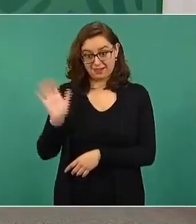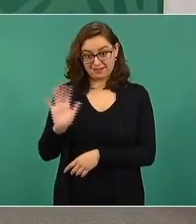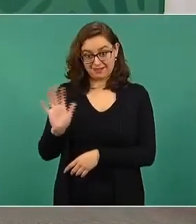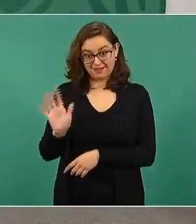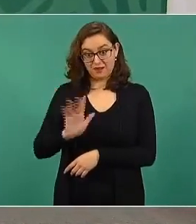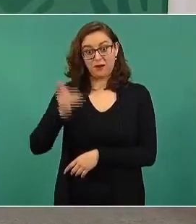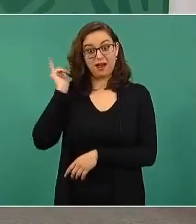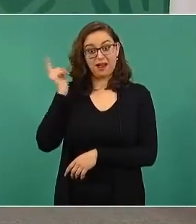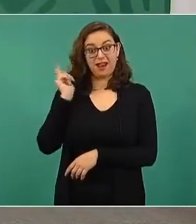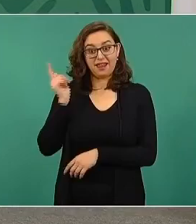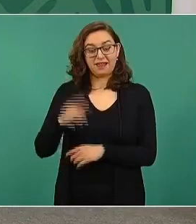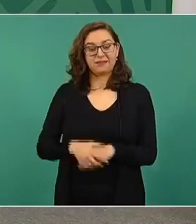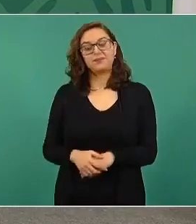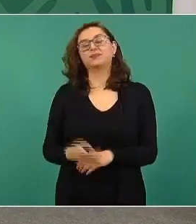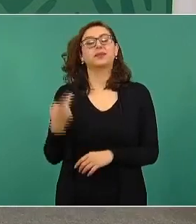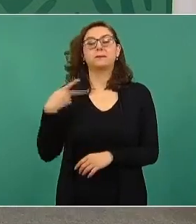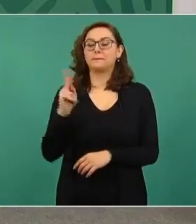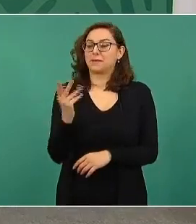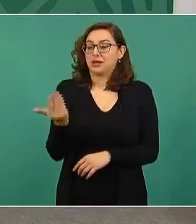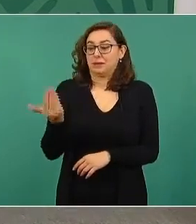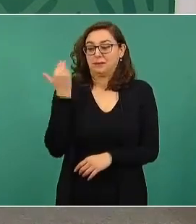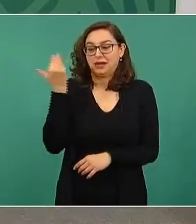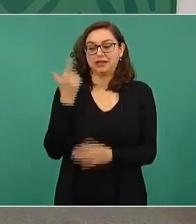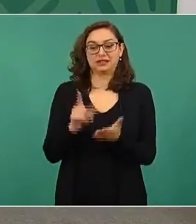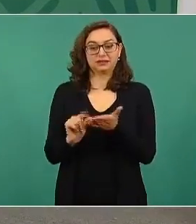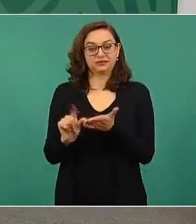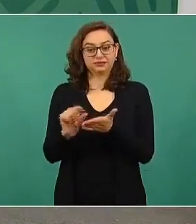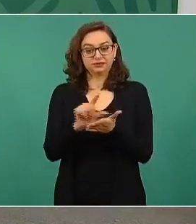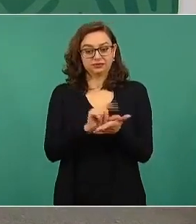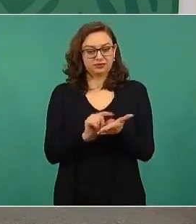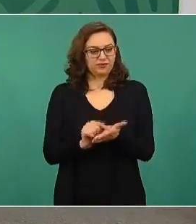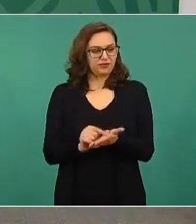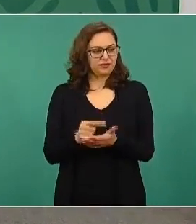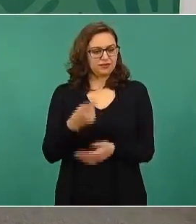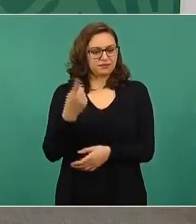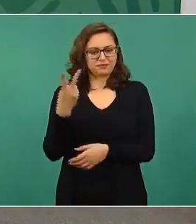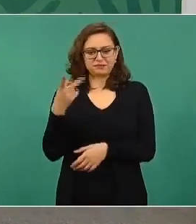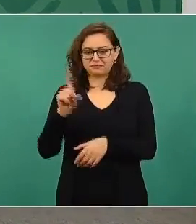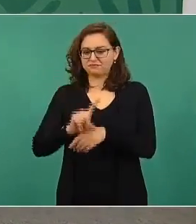Pero puso un tuit hace como 2 días.